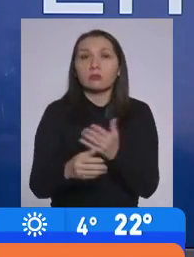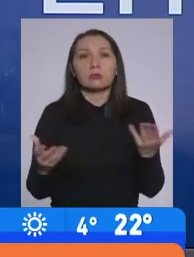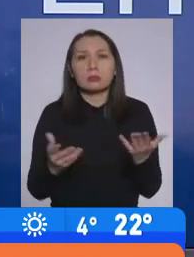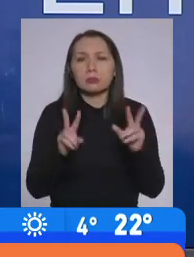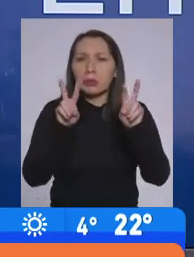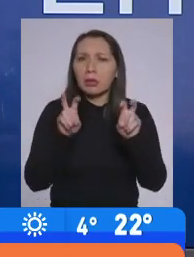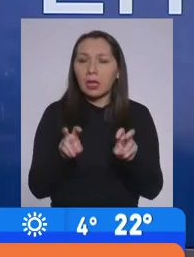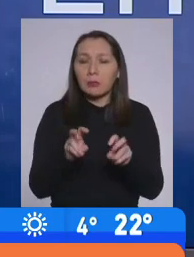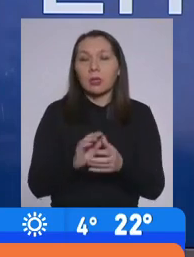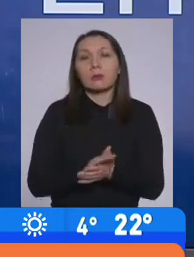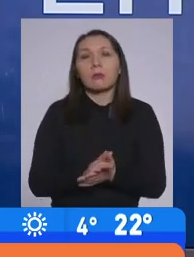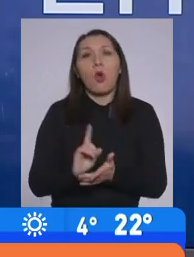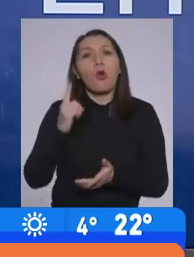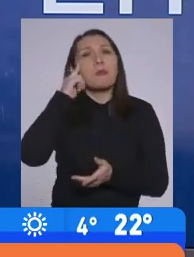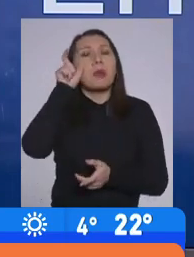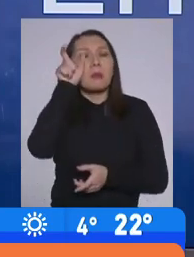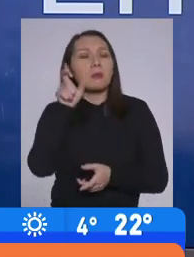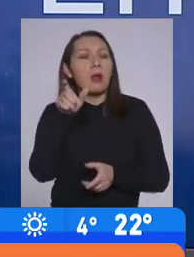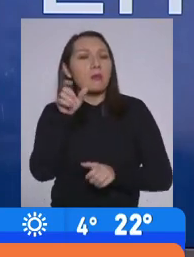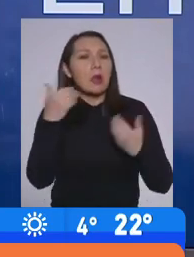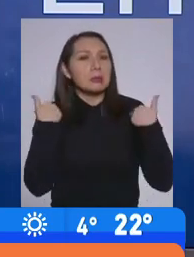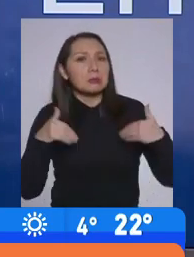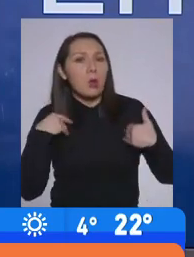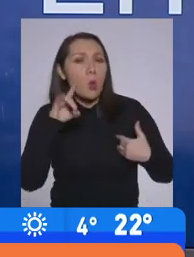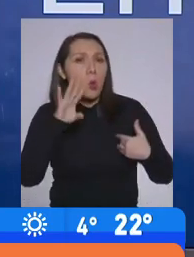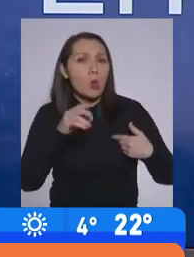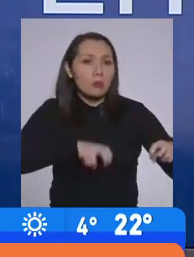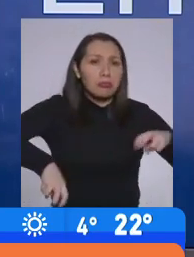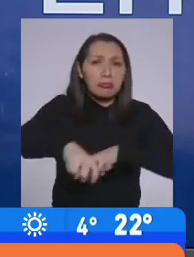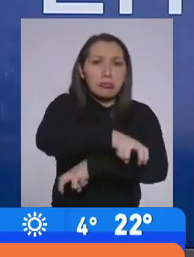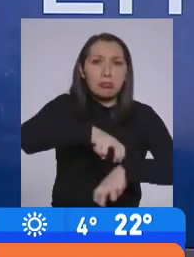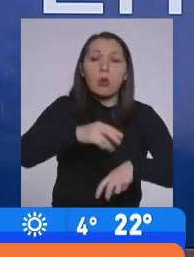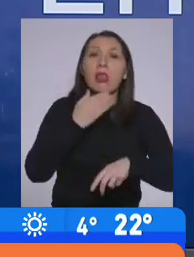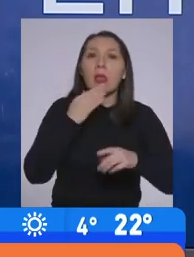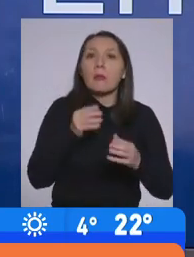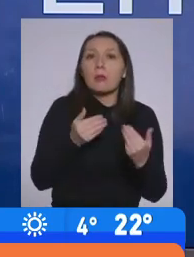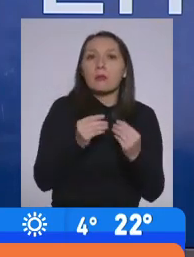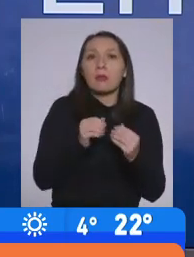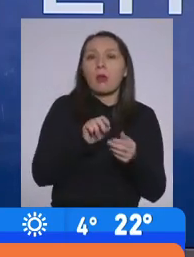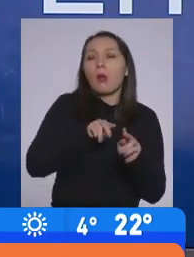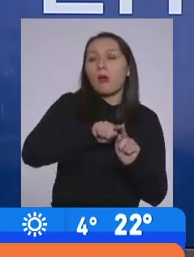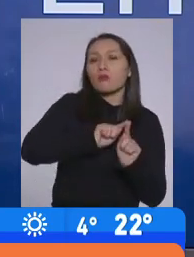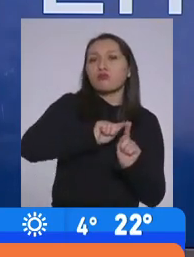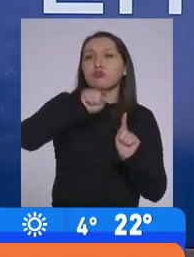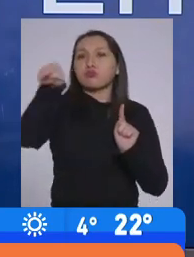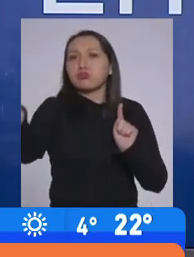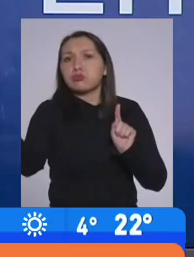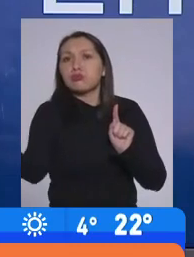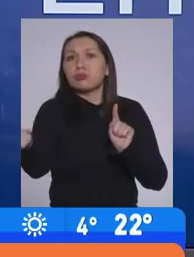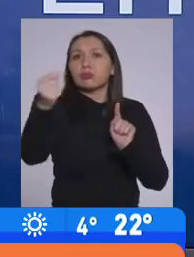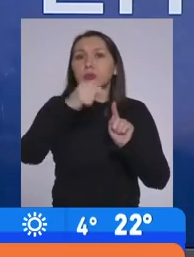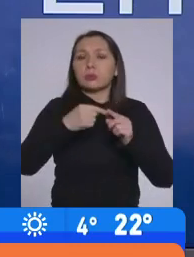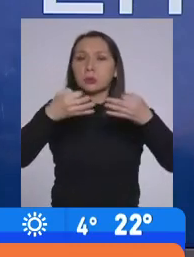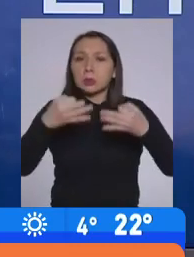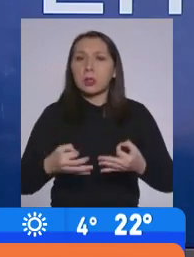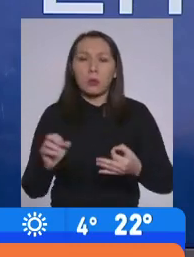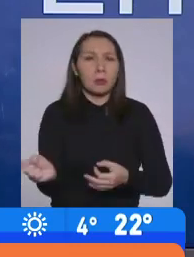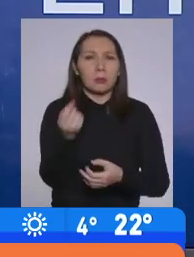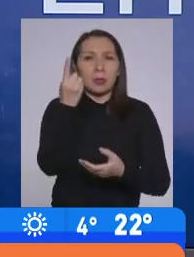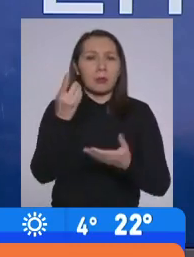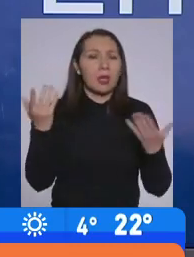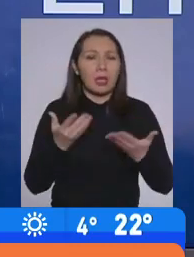considera no solamente el entrenamiento sino que también los traslados para asegurar lo que es primordial